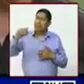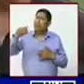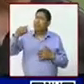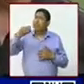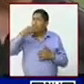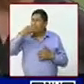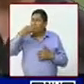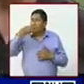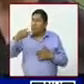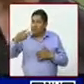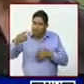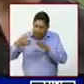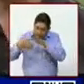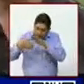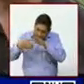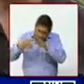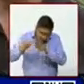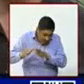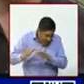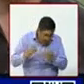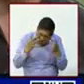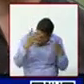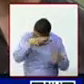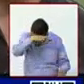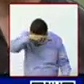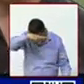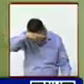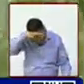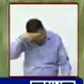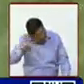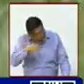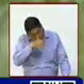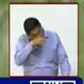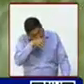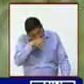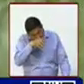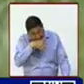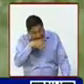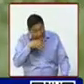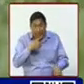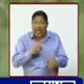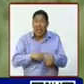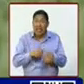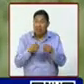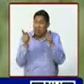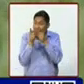Es un trabajo muy arduo el que nos espera y el tiempo es muy corto.